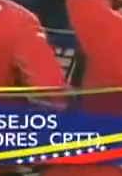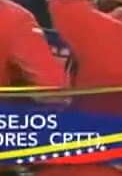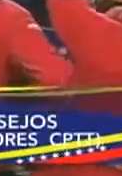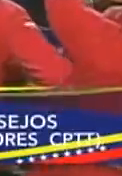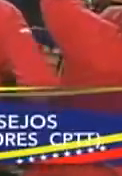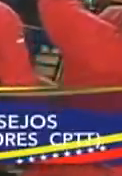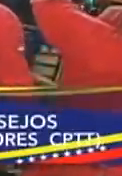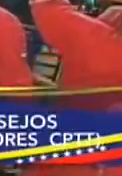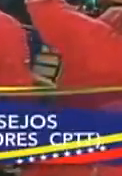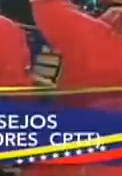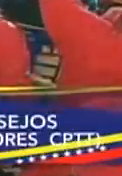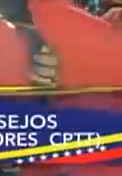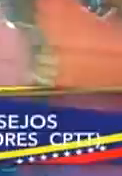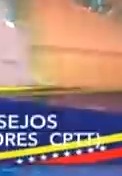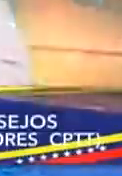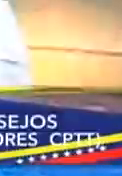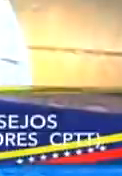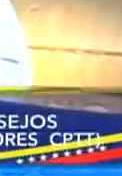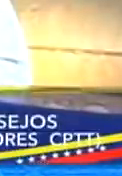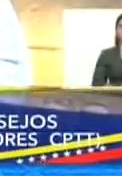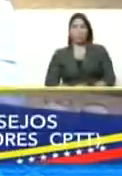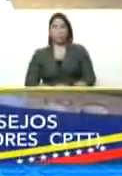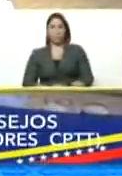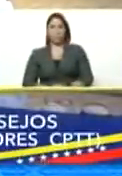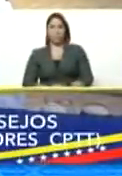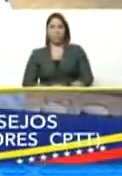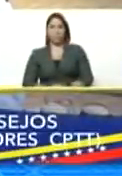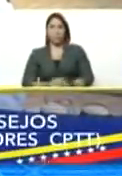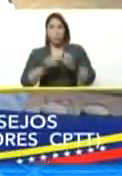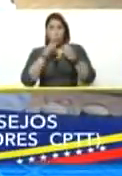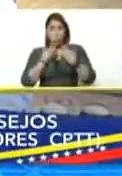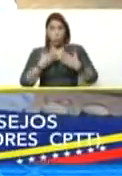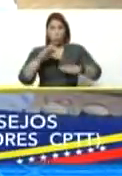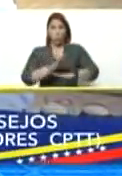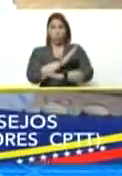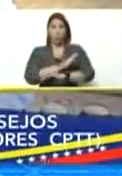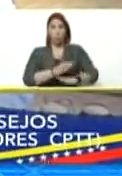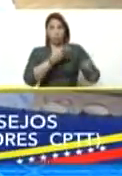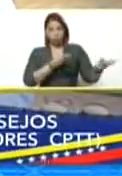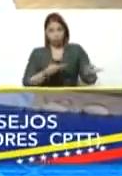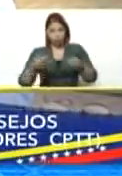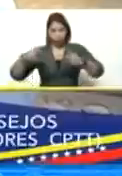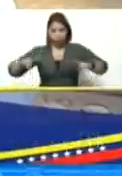muy buena la canción para recibir este encuentro.